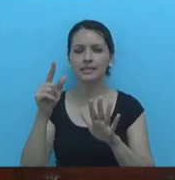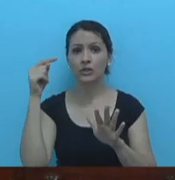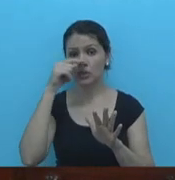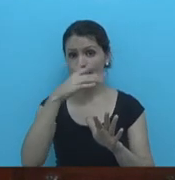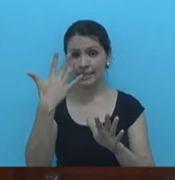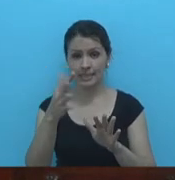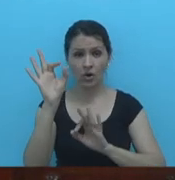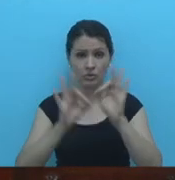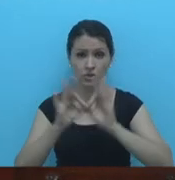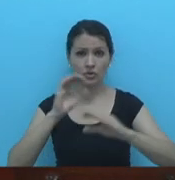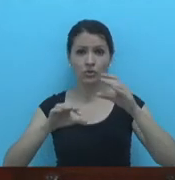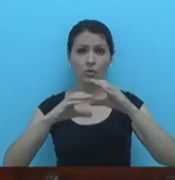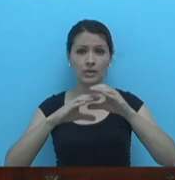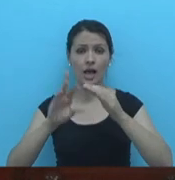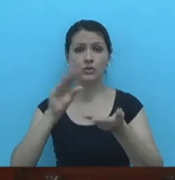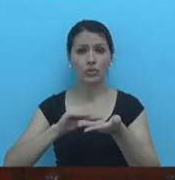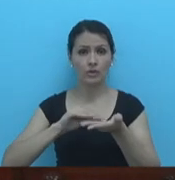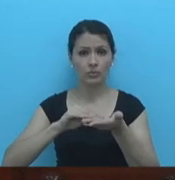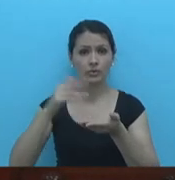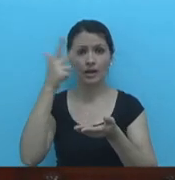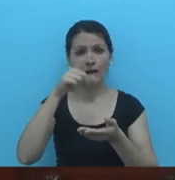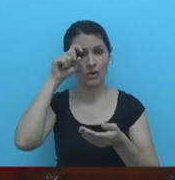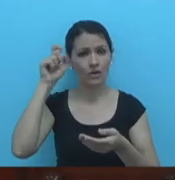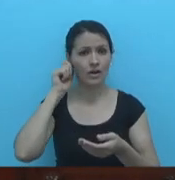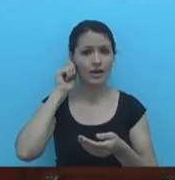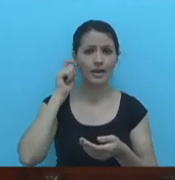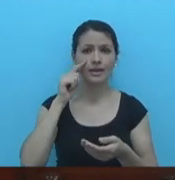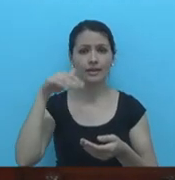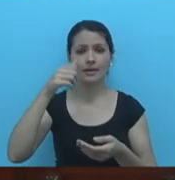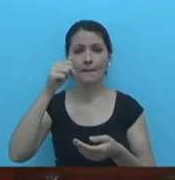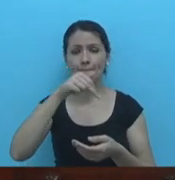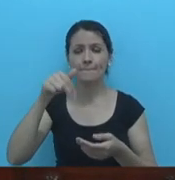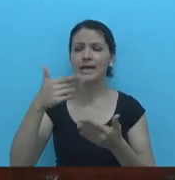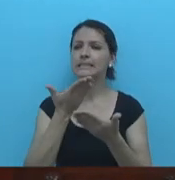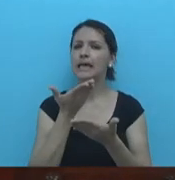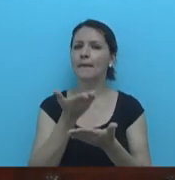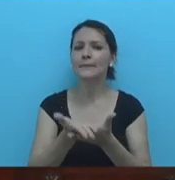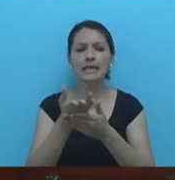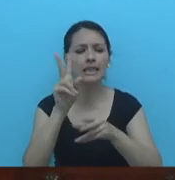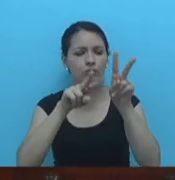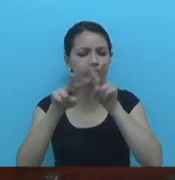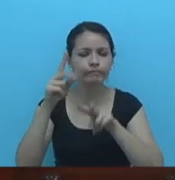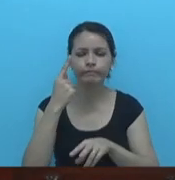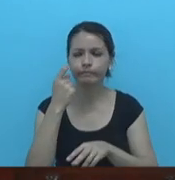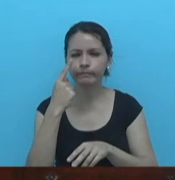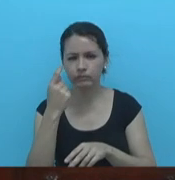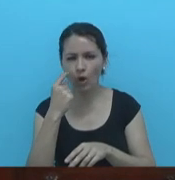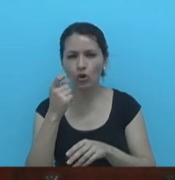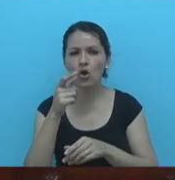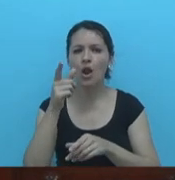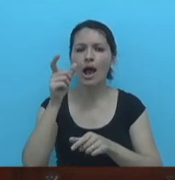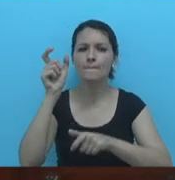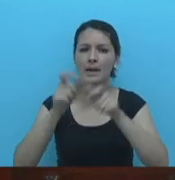33.775, proyecto de comunicación del señor diputado Ejiman, por el cual se solicita disponga a verificar y controlar la actividad de los prestadores del servicio de